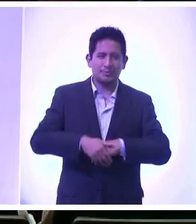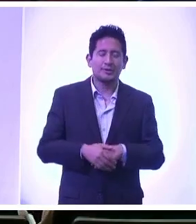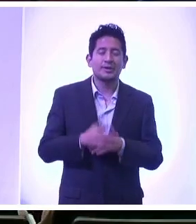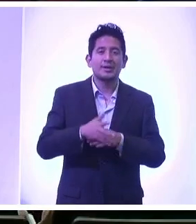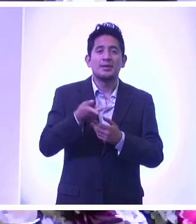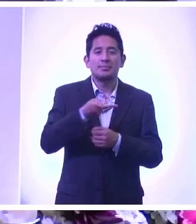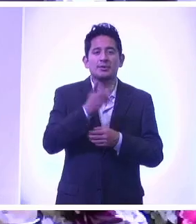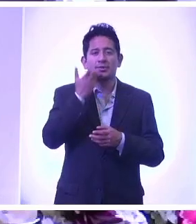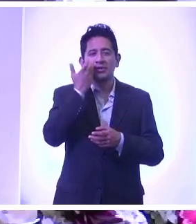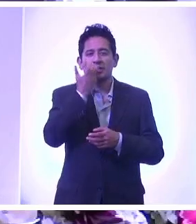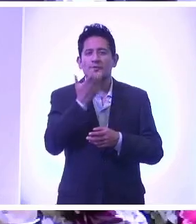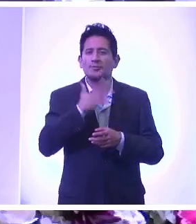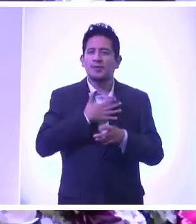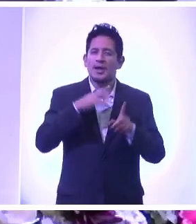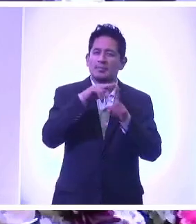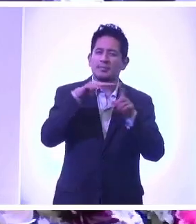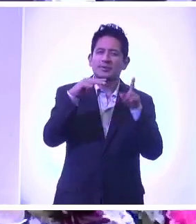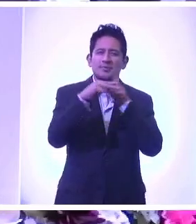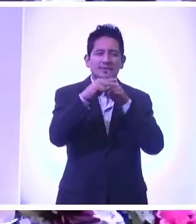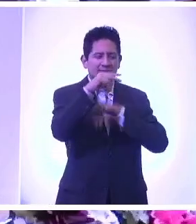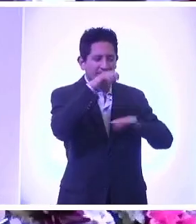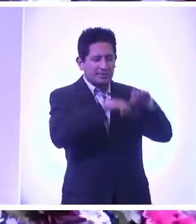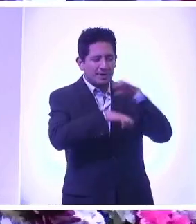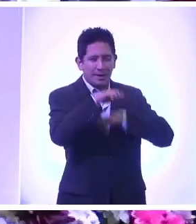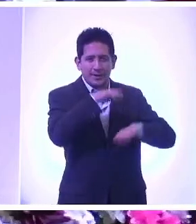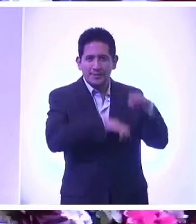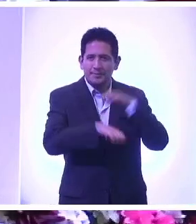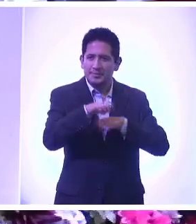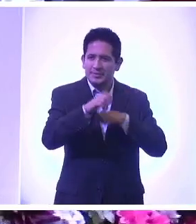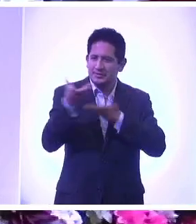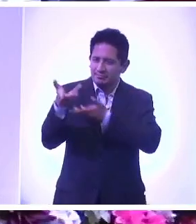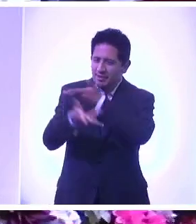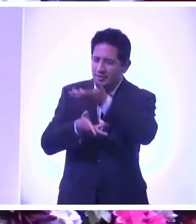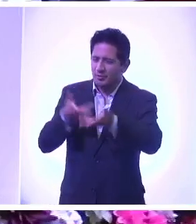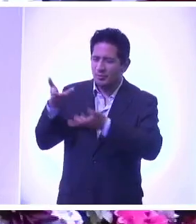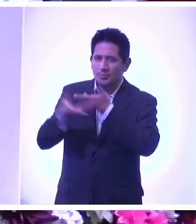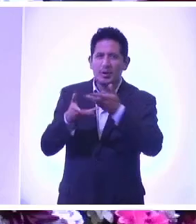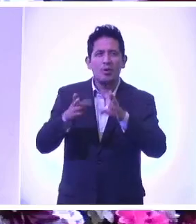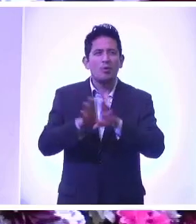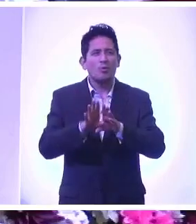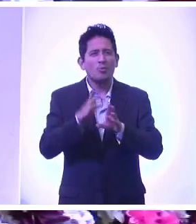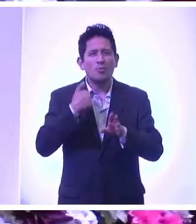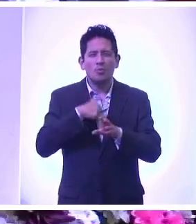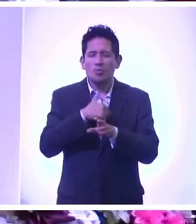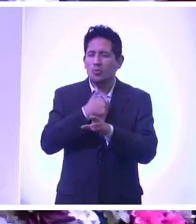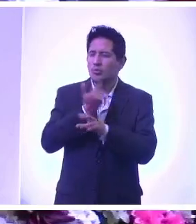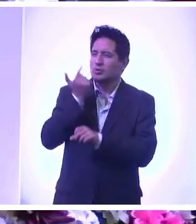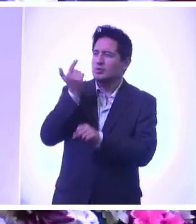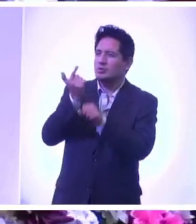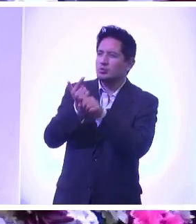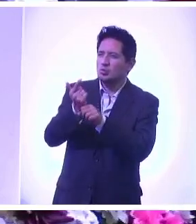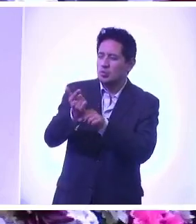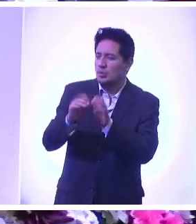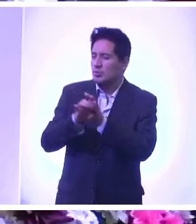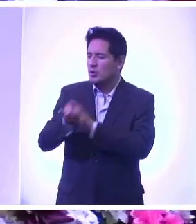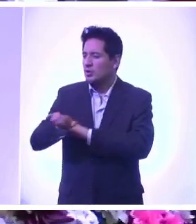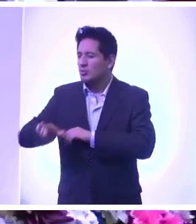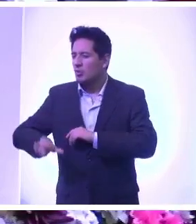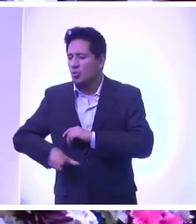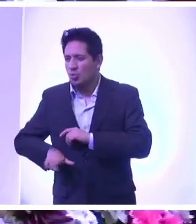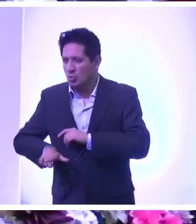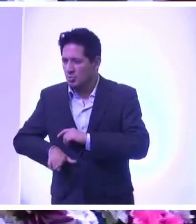empresarios y desde el sector privado Cómo vemos la relación que tiene que haber con el gobierno con las